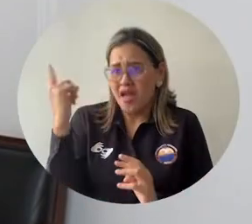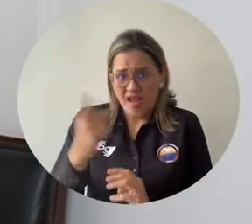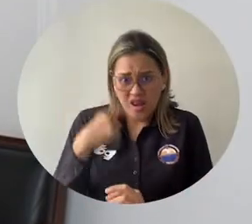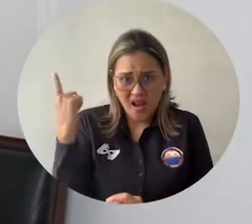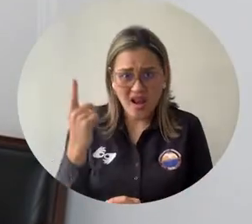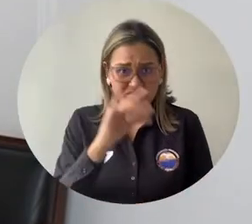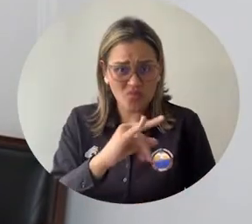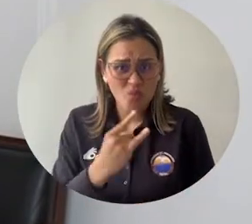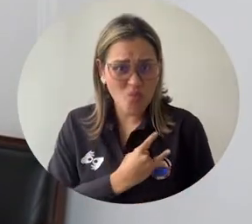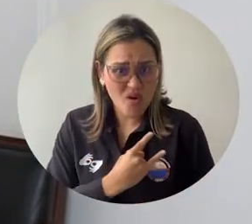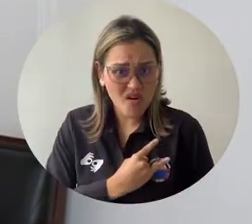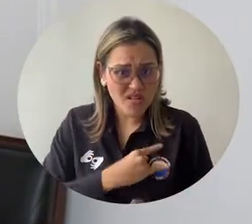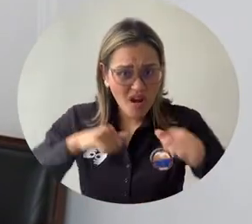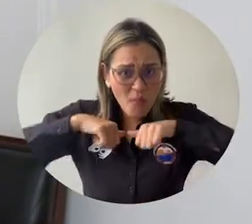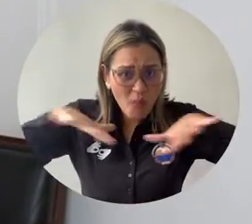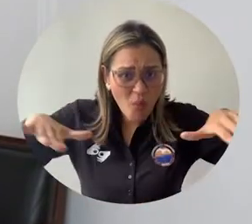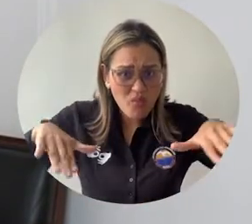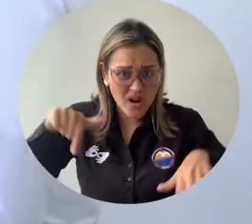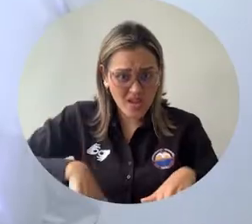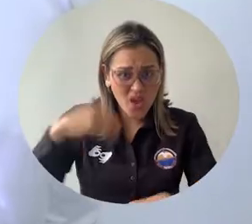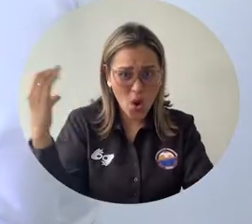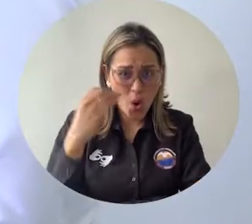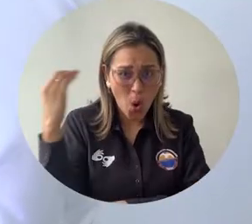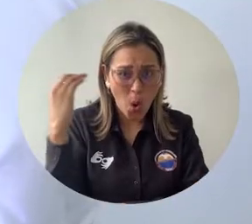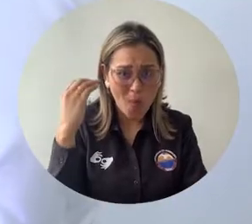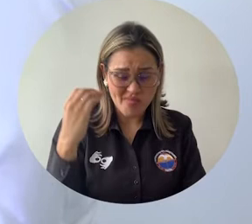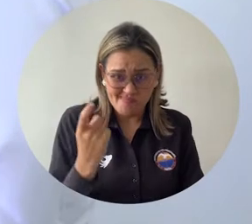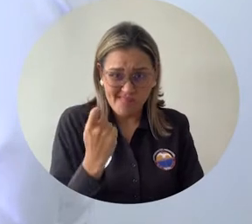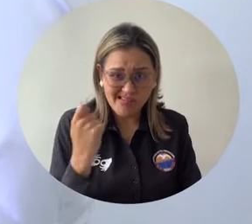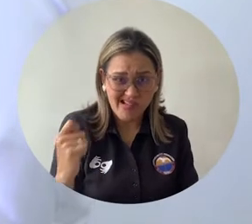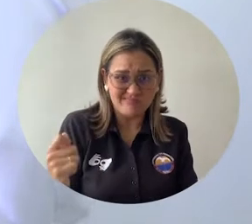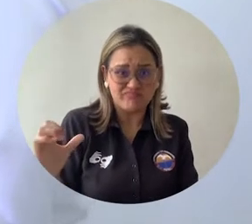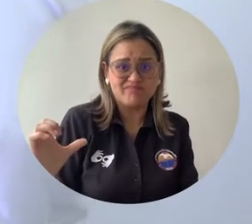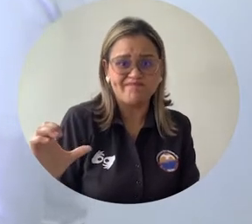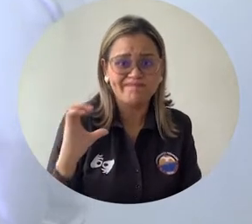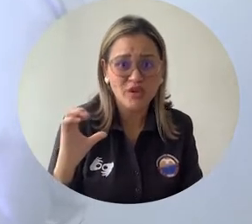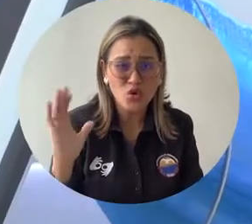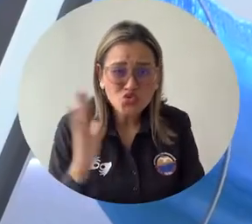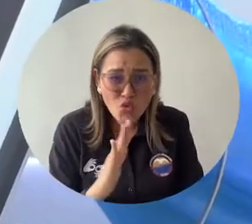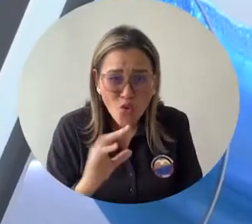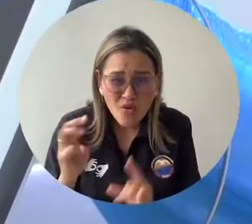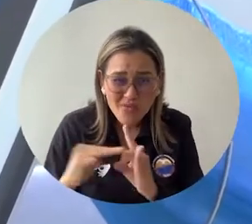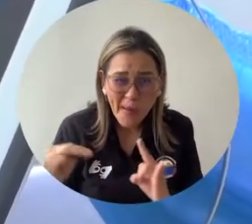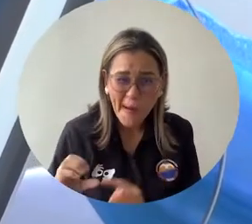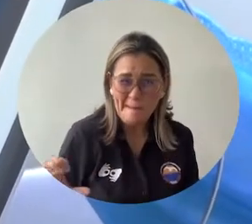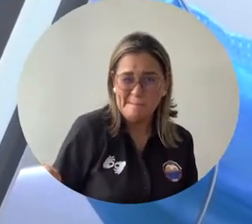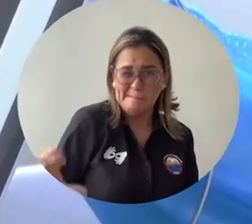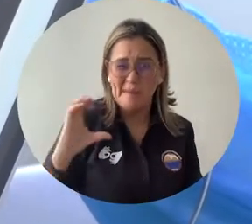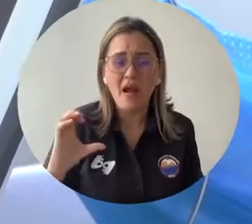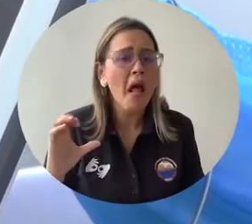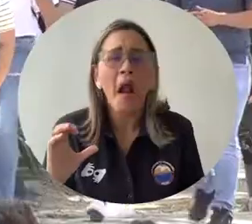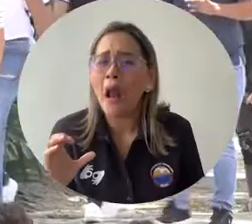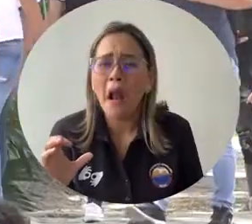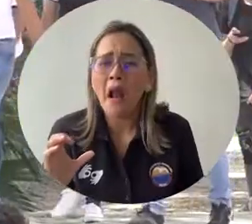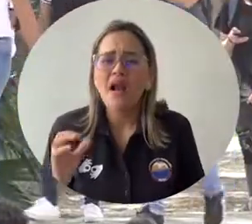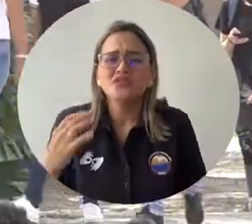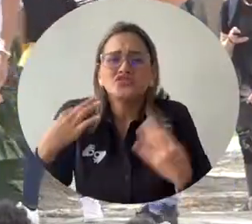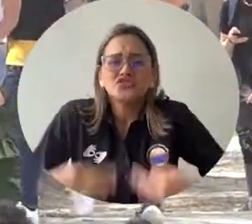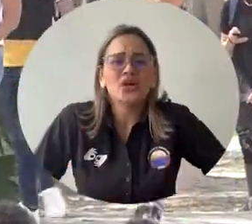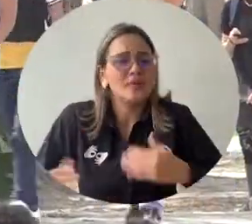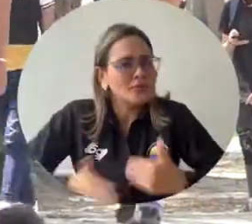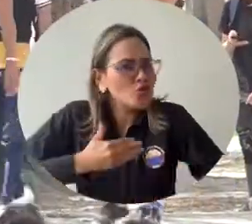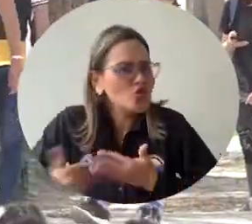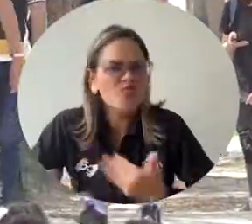de recursos que quieren otras universidades públicas del país. Y haber conseguido esto ya es un primer paso para que en el futuro la universidad tenga un